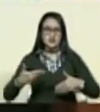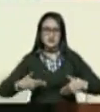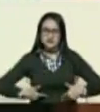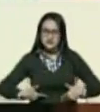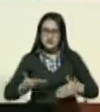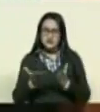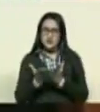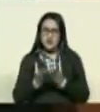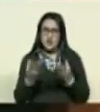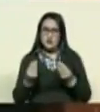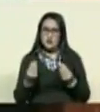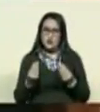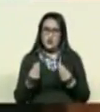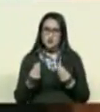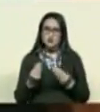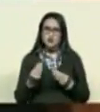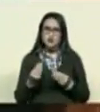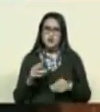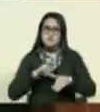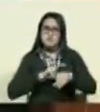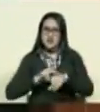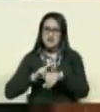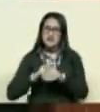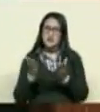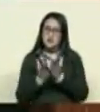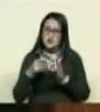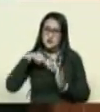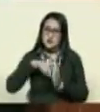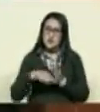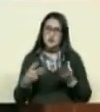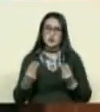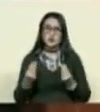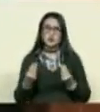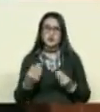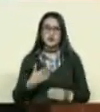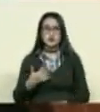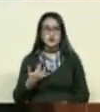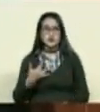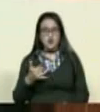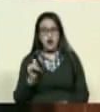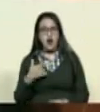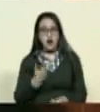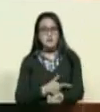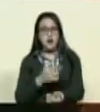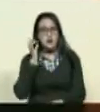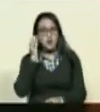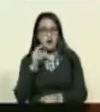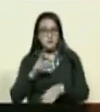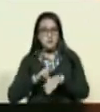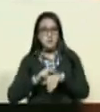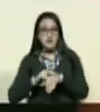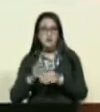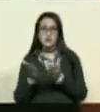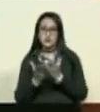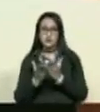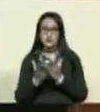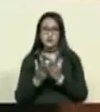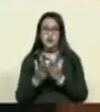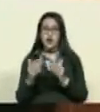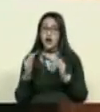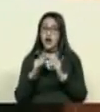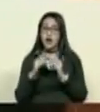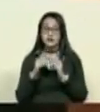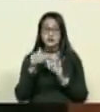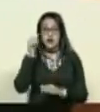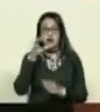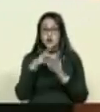carrera de medicina es un apostolado. Es un apostolado. Yo tengo una hermana médica. Y en la casa, bueno, ella, no había